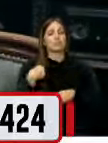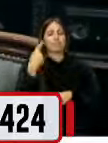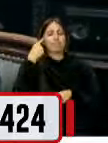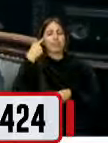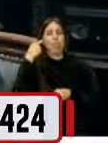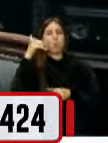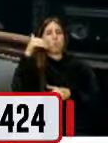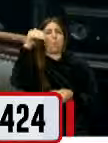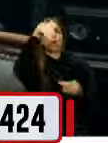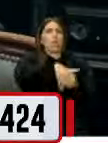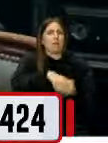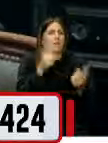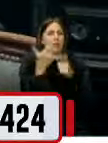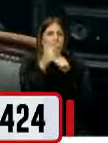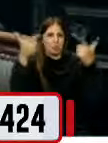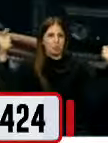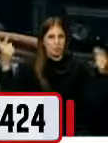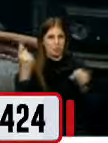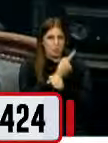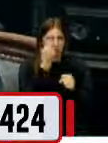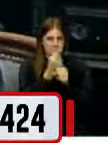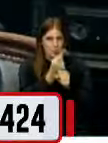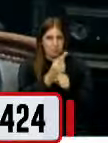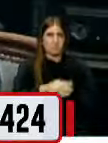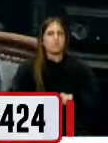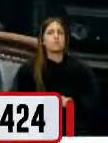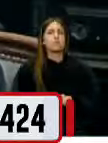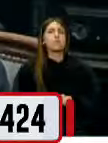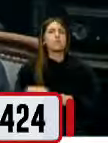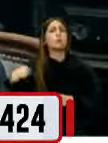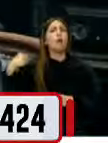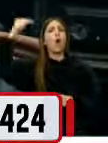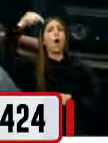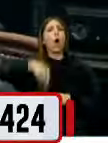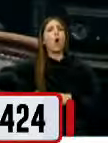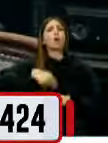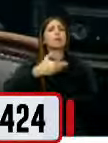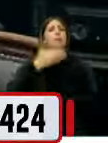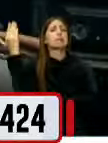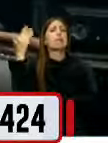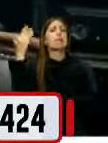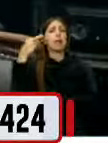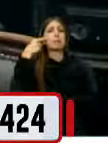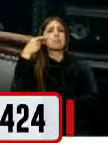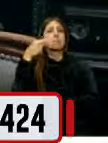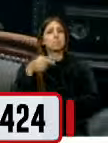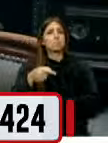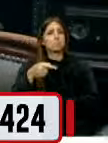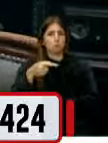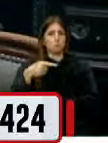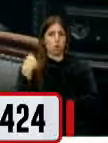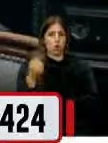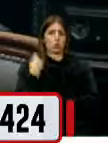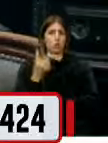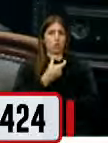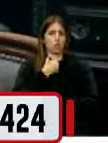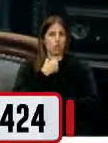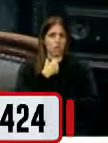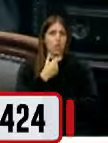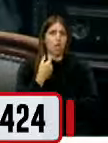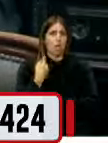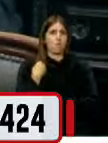tienen un montón de cosas que sostener. Entonces, tenemos un Congreso que acompaña a un demente, porque tenemos un presidente que tiene problemas